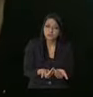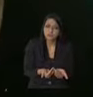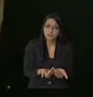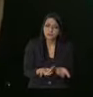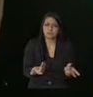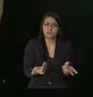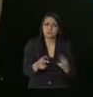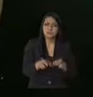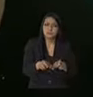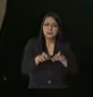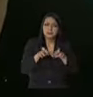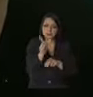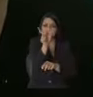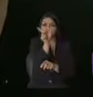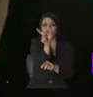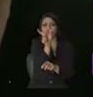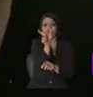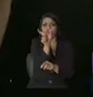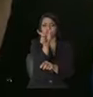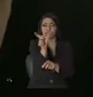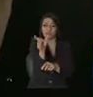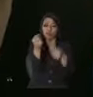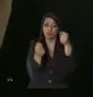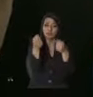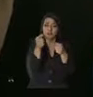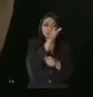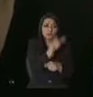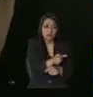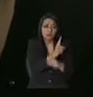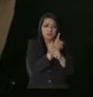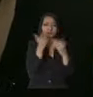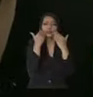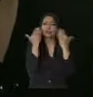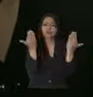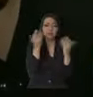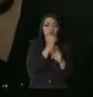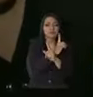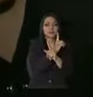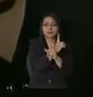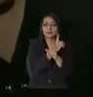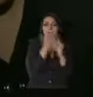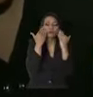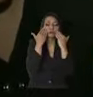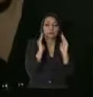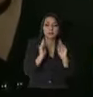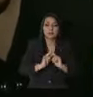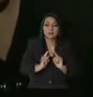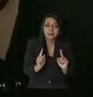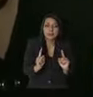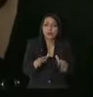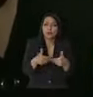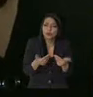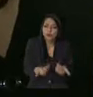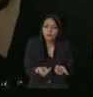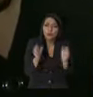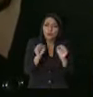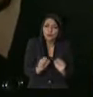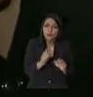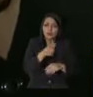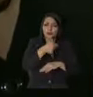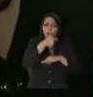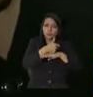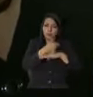una persona con discapacidad, que desde luego no sabemos qué tipo de discapacidad tiene? Pero entiendo que